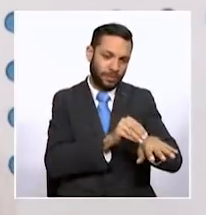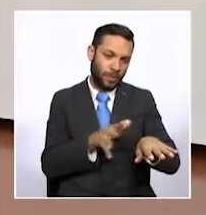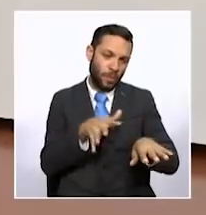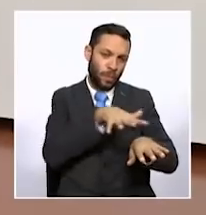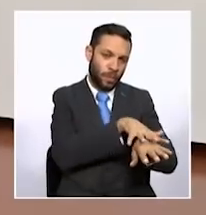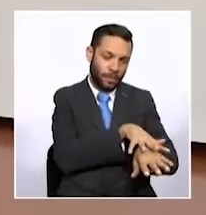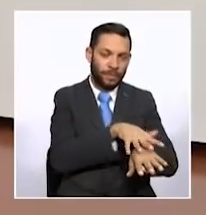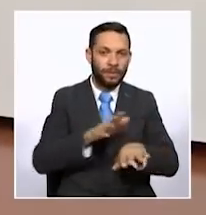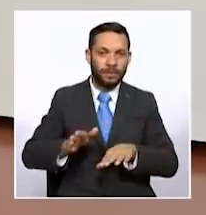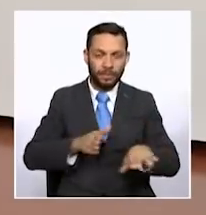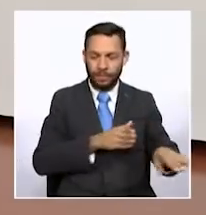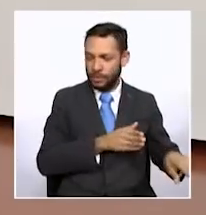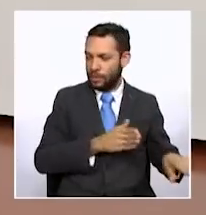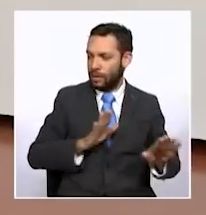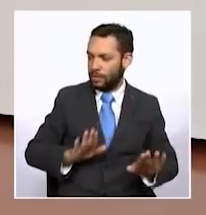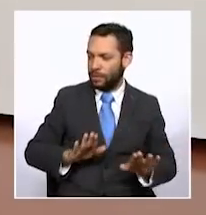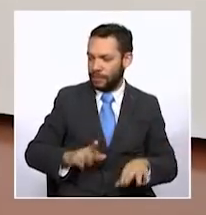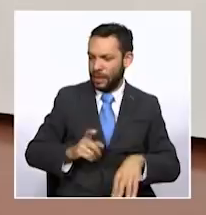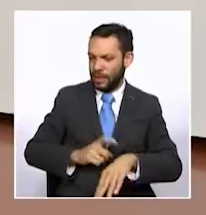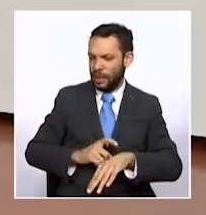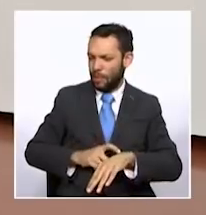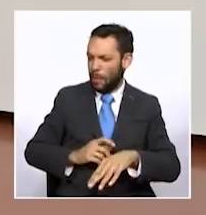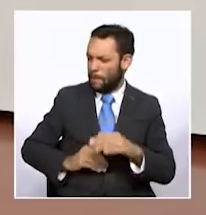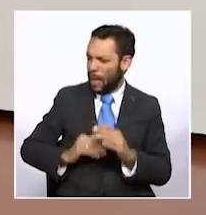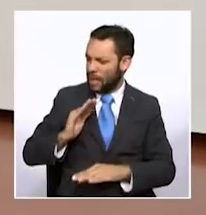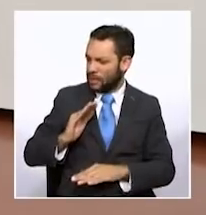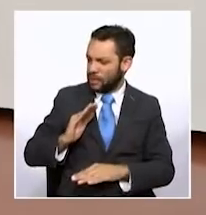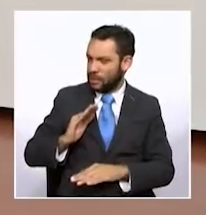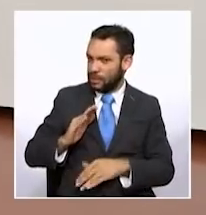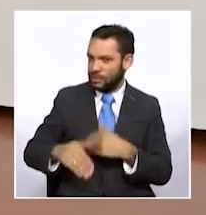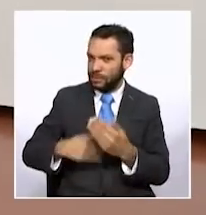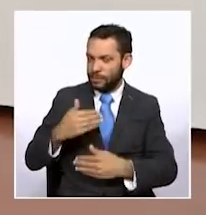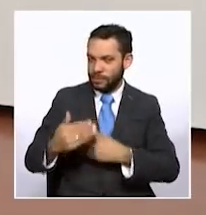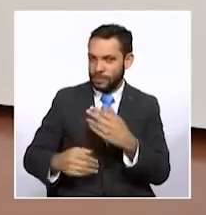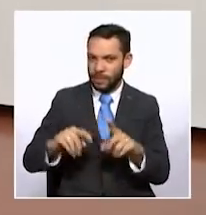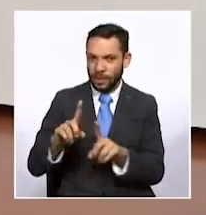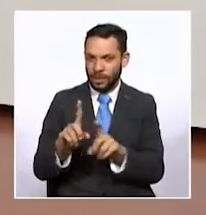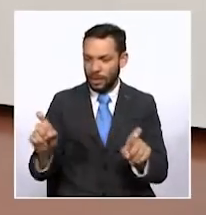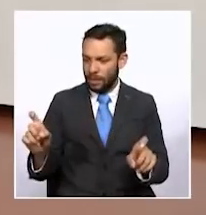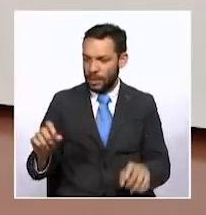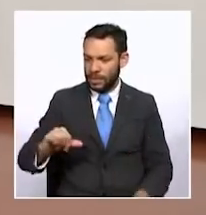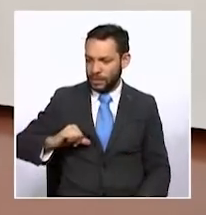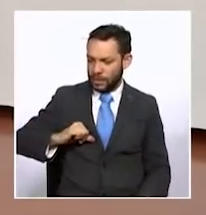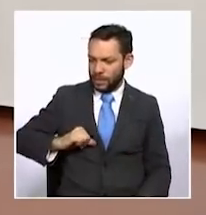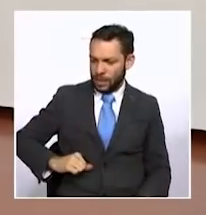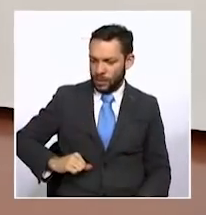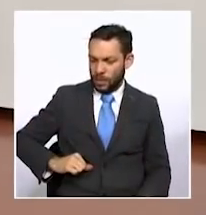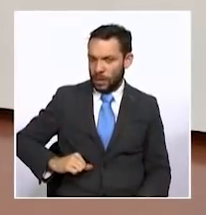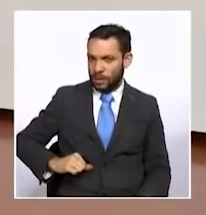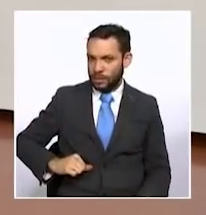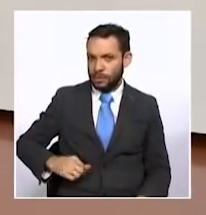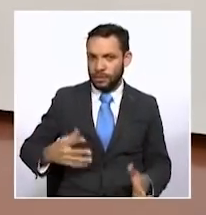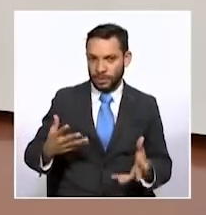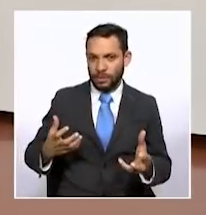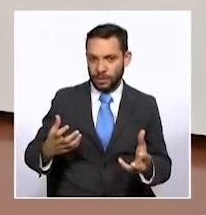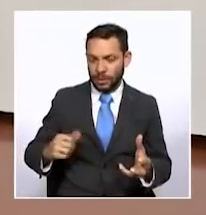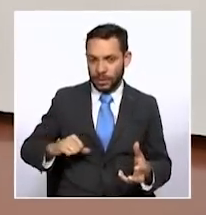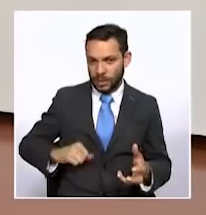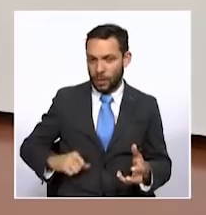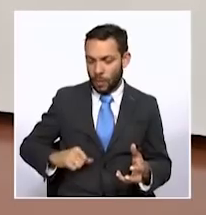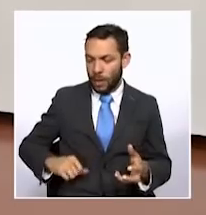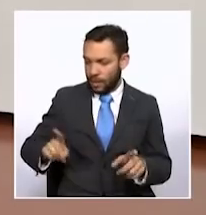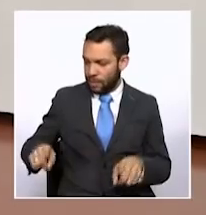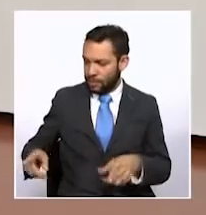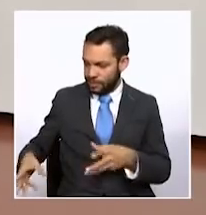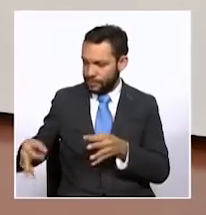Bueno, deme un minutico, Lina, para que adelantemos el tema de la cirugía de la cadera. Okay. Yo lo voy sosteniendo acá despacio. Entonces, esto